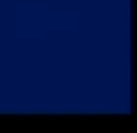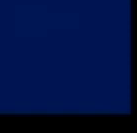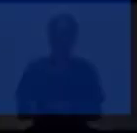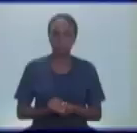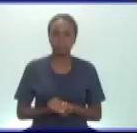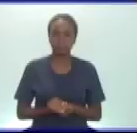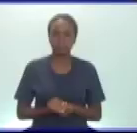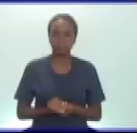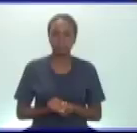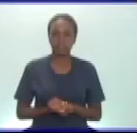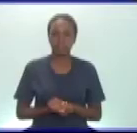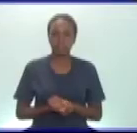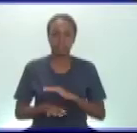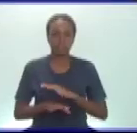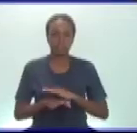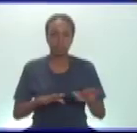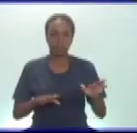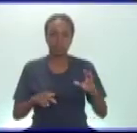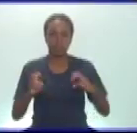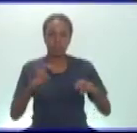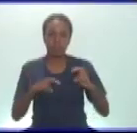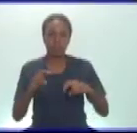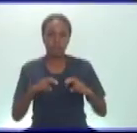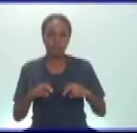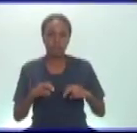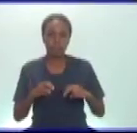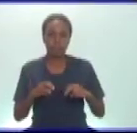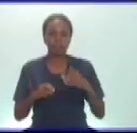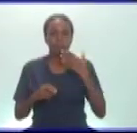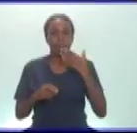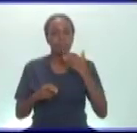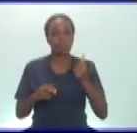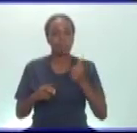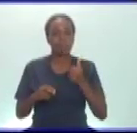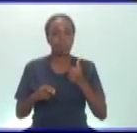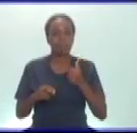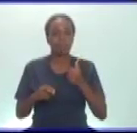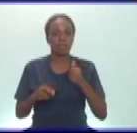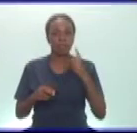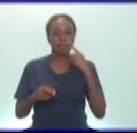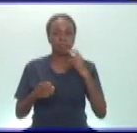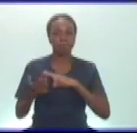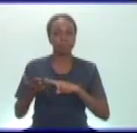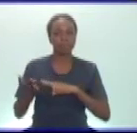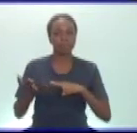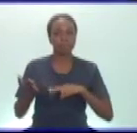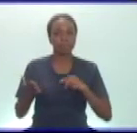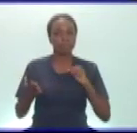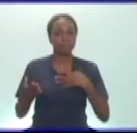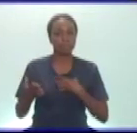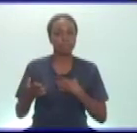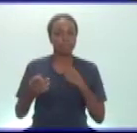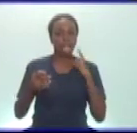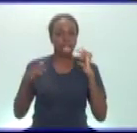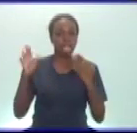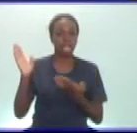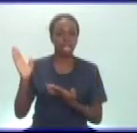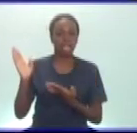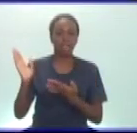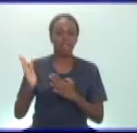¿Ya lo localizaron? Bueno, vamos a revisar. Ahí usted tiene